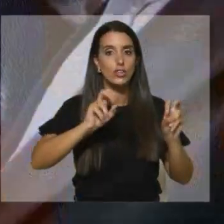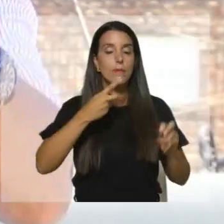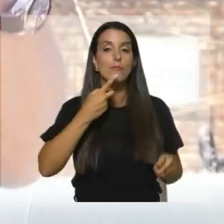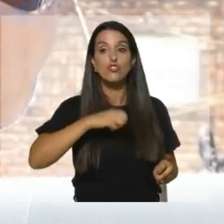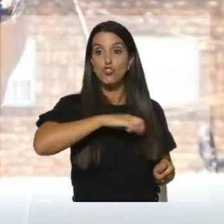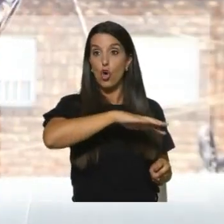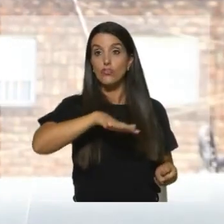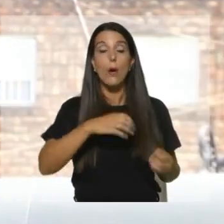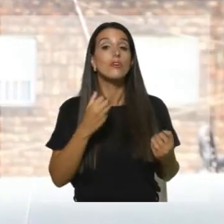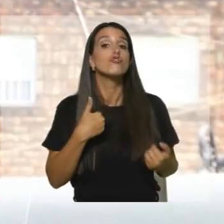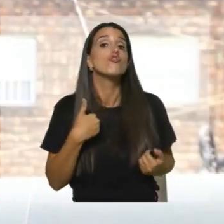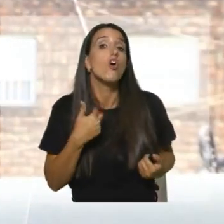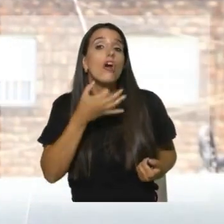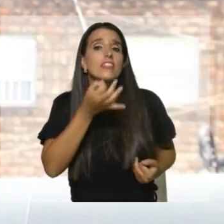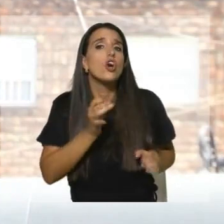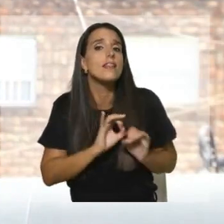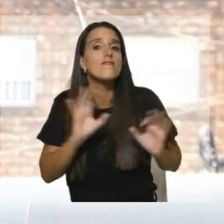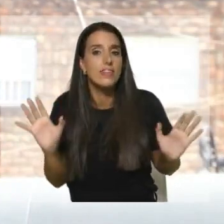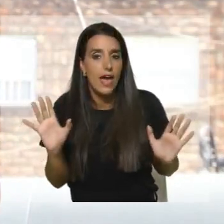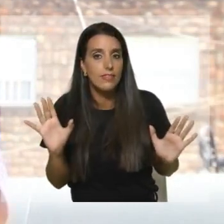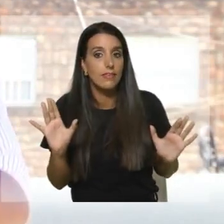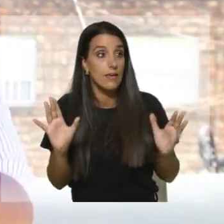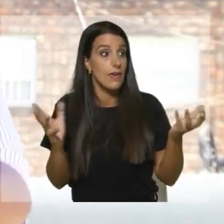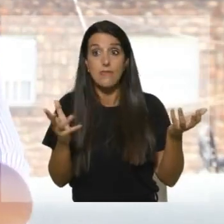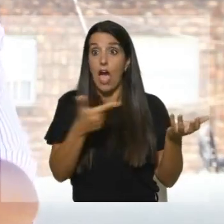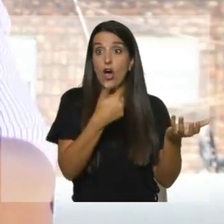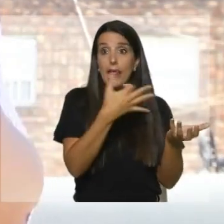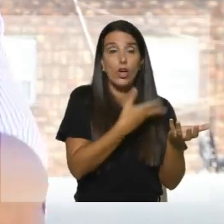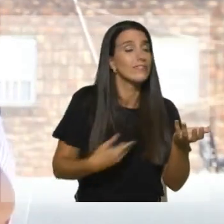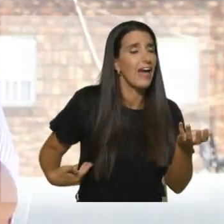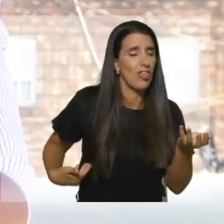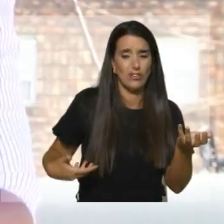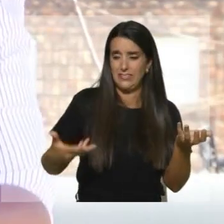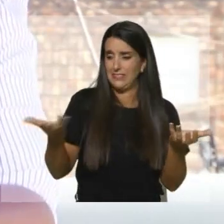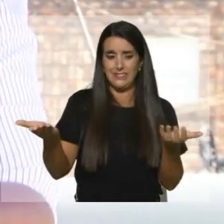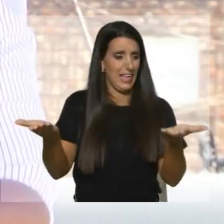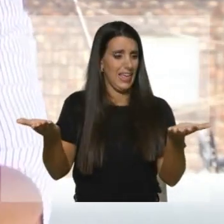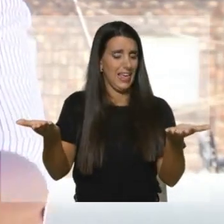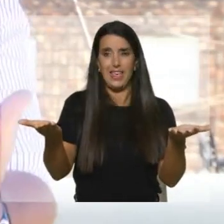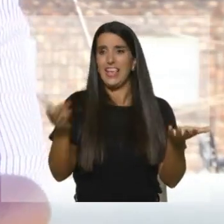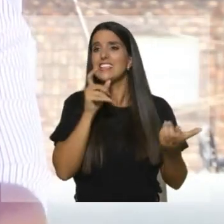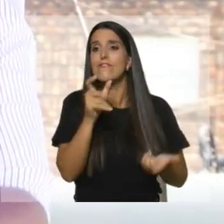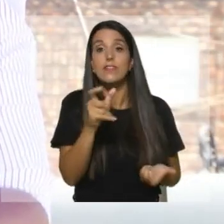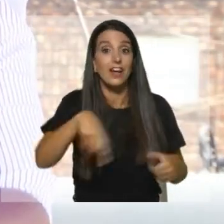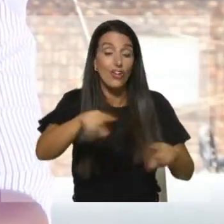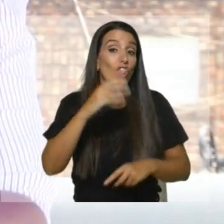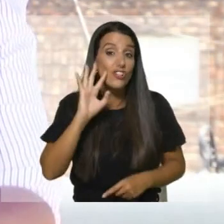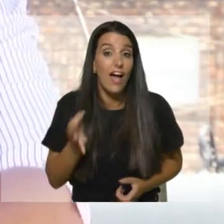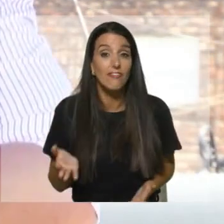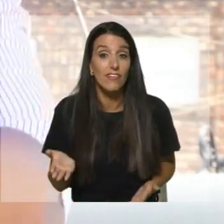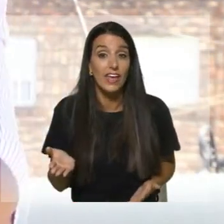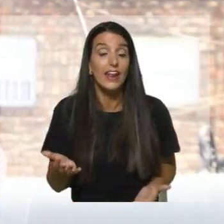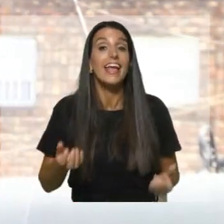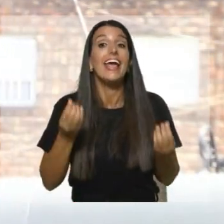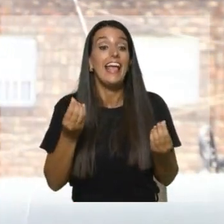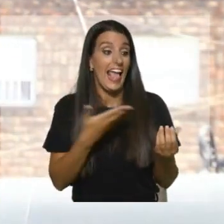sociales. Porque si yo estaba hablando de libertad y ahora paso a hablar del Estado, ¿qué les quiero decir? Lo que todos sabemos, que